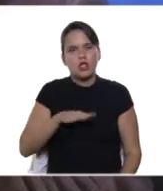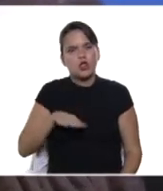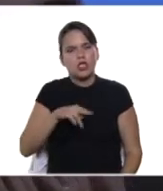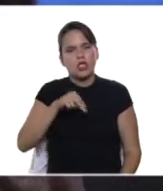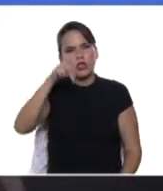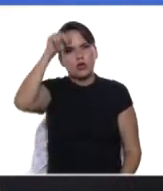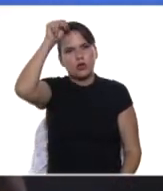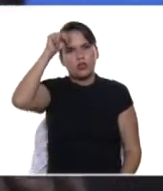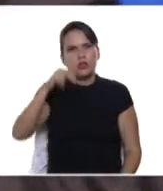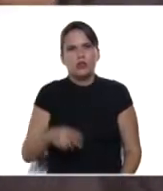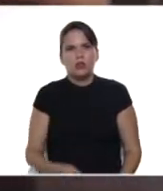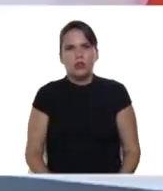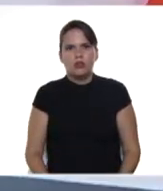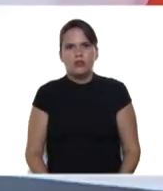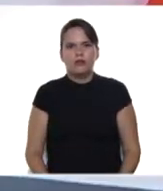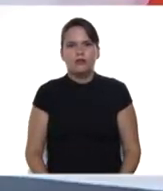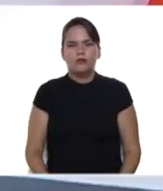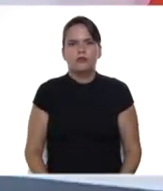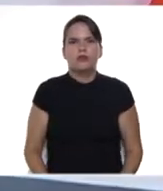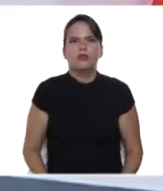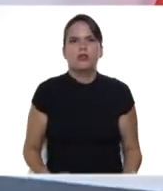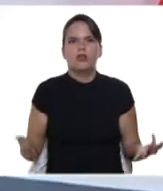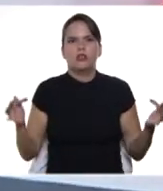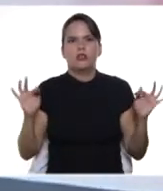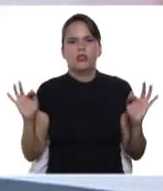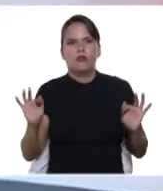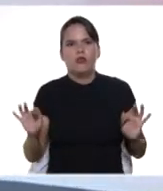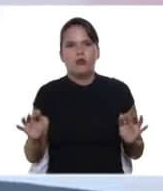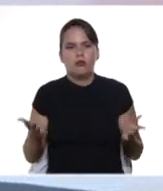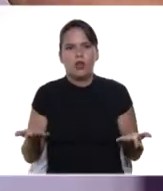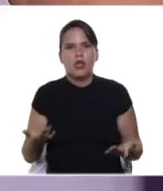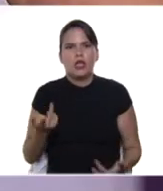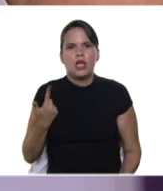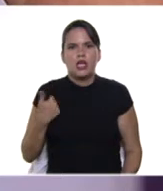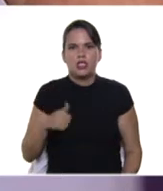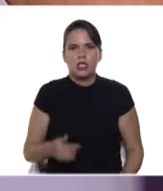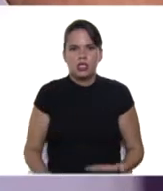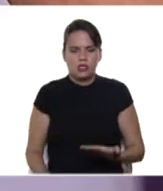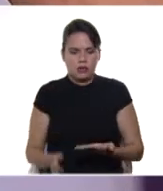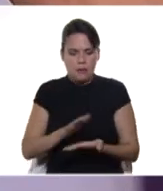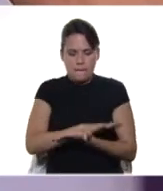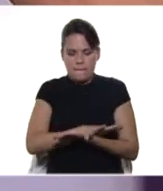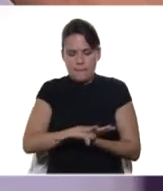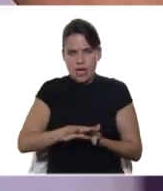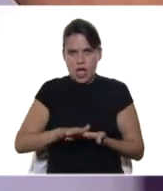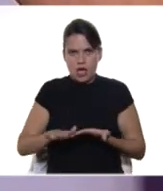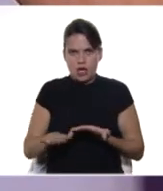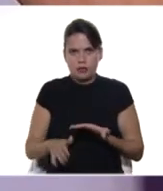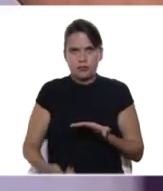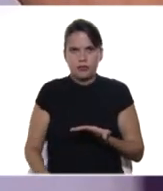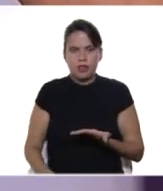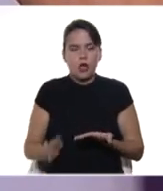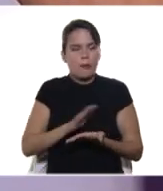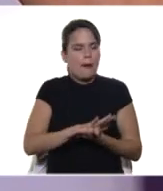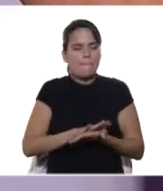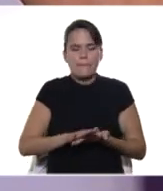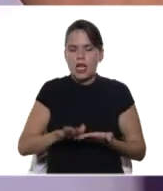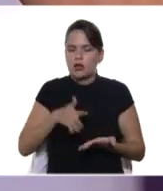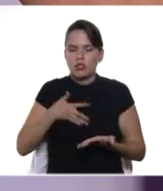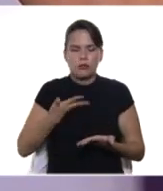norte de la siguiente forma. Entonces, ella tiene que estar en posición plana, lo más